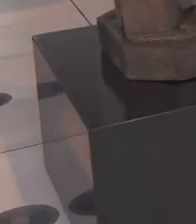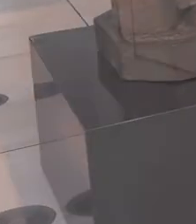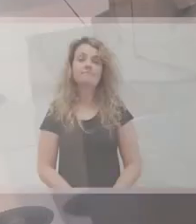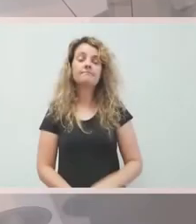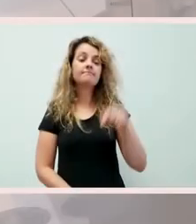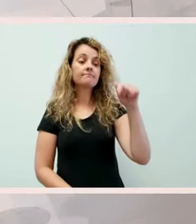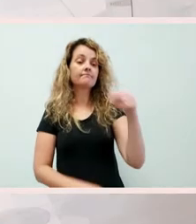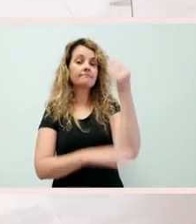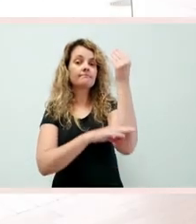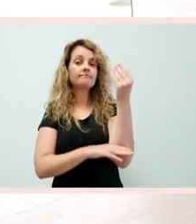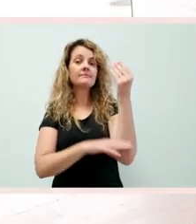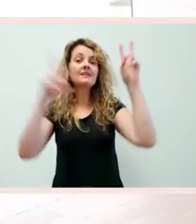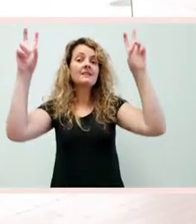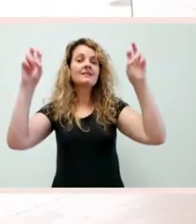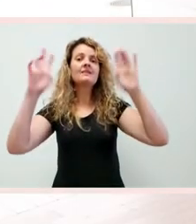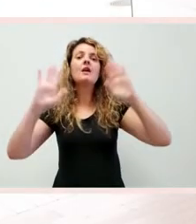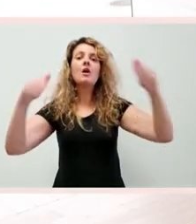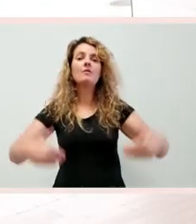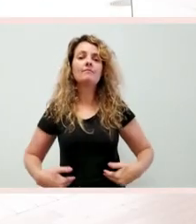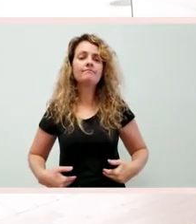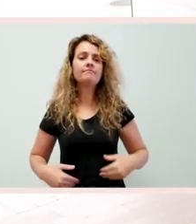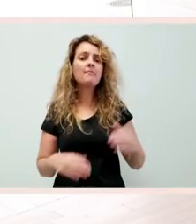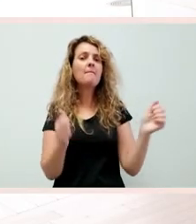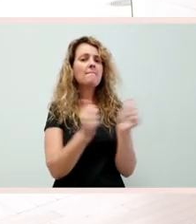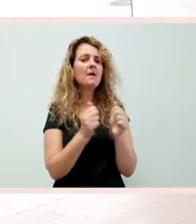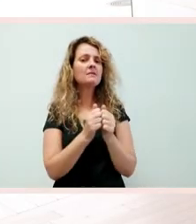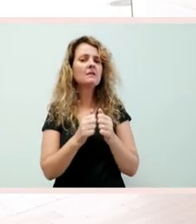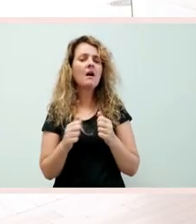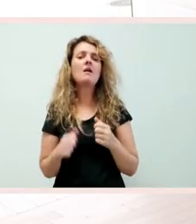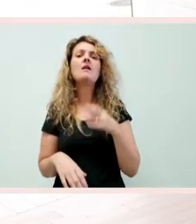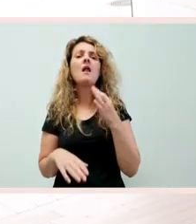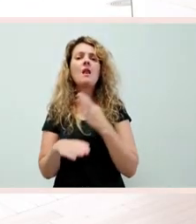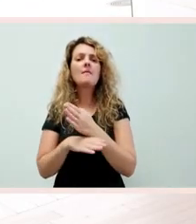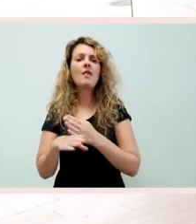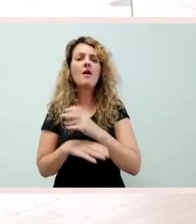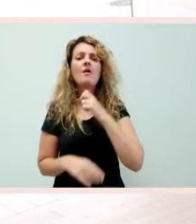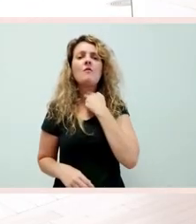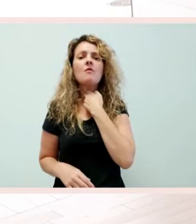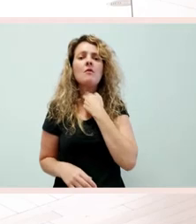Esta peza leva por título Que Volva. Está feita en madeira de noceira no ano